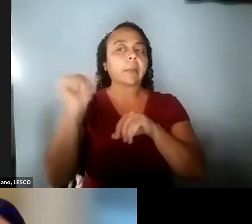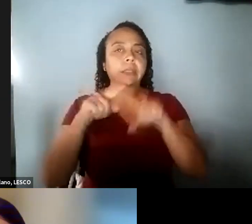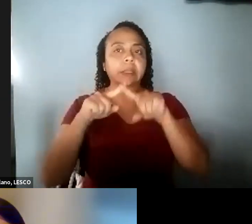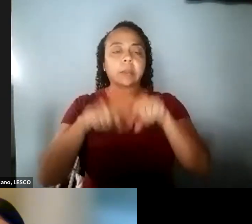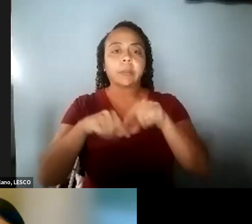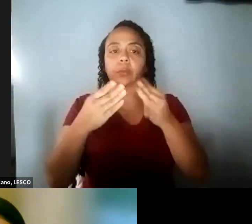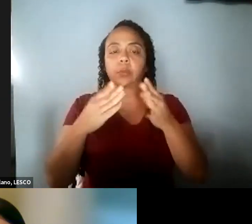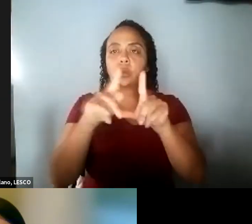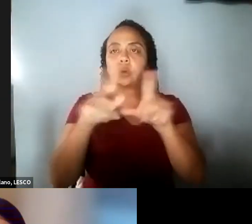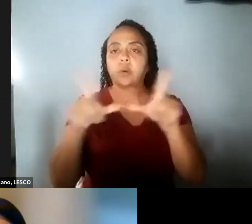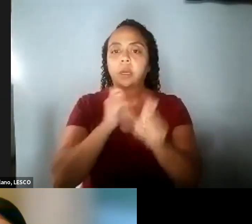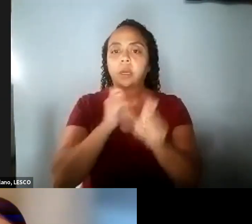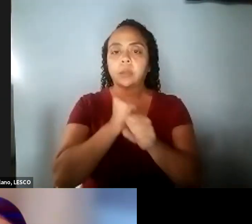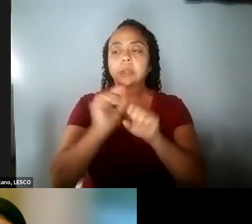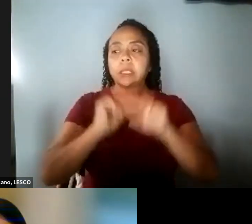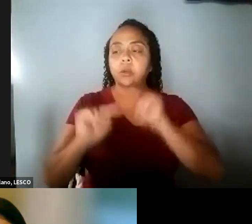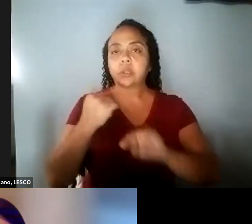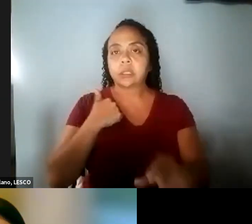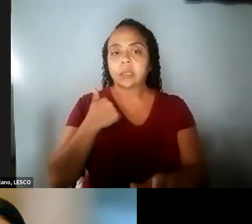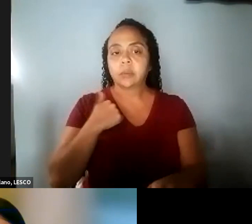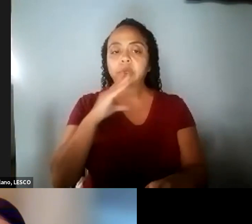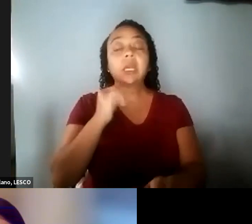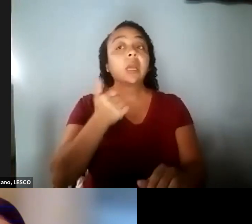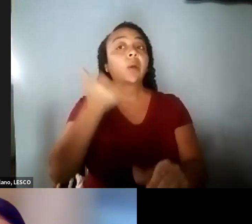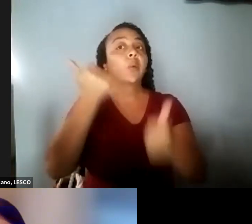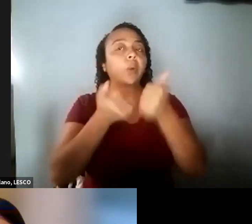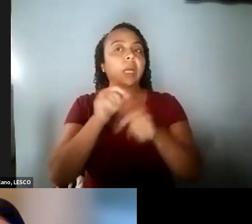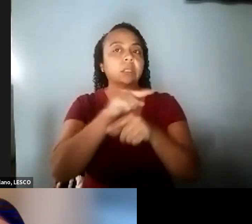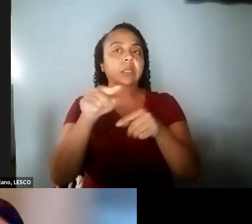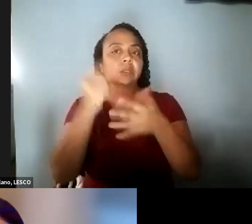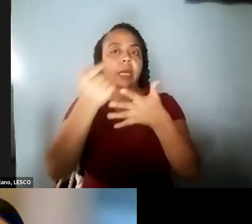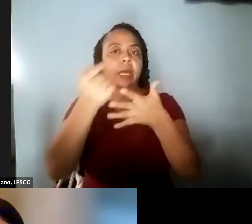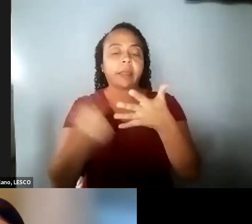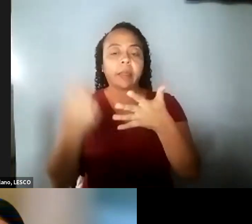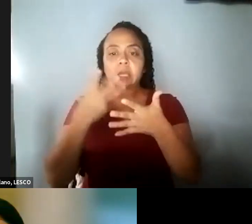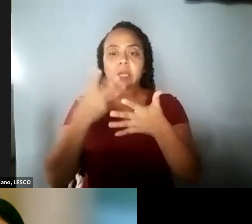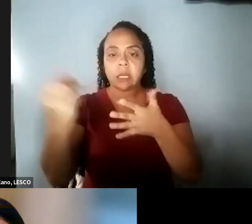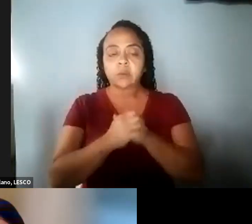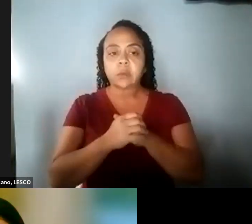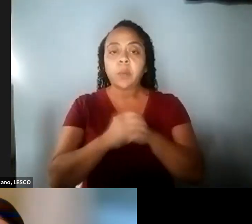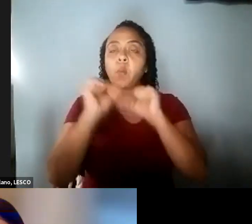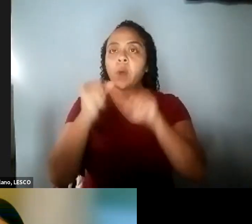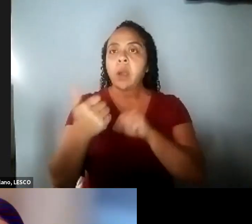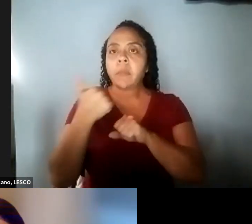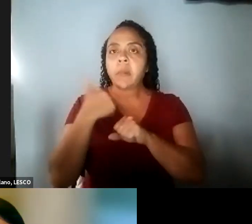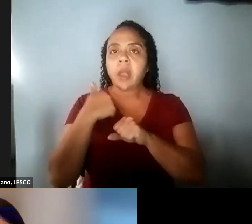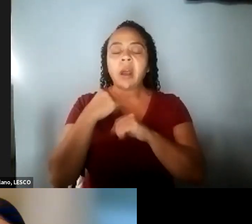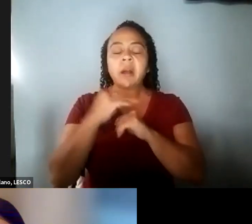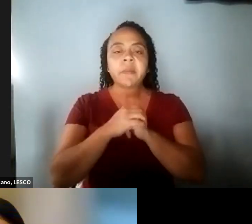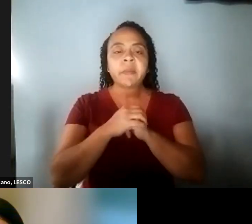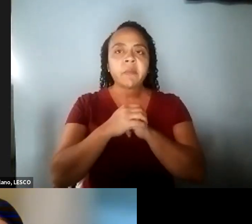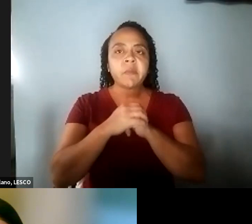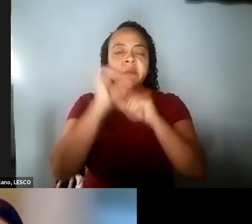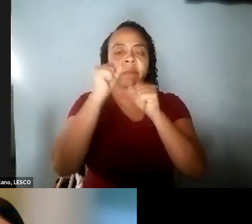operan el negocio que tenemos de cuáles son esos agentes externos que se pueden presentar podemos tener lanzar un riesgo